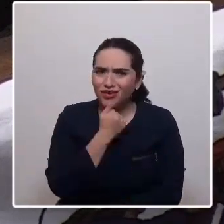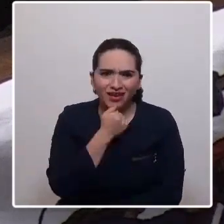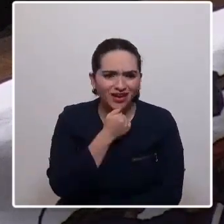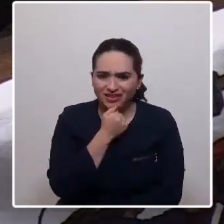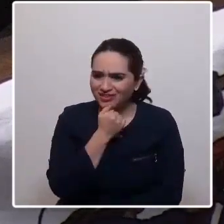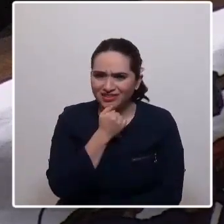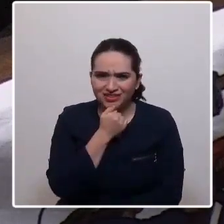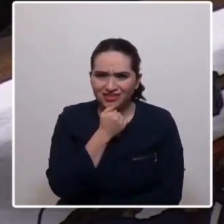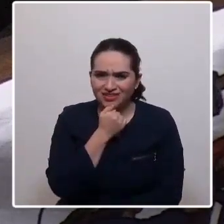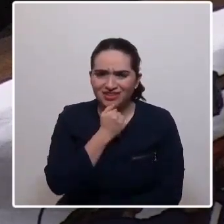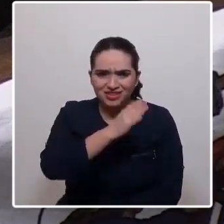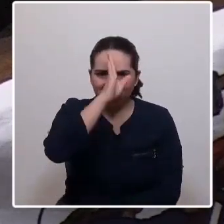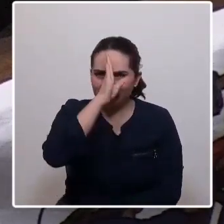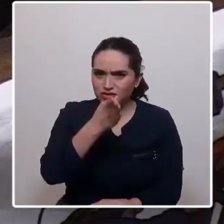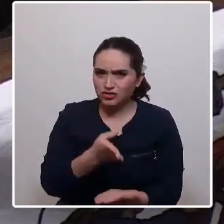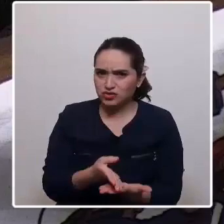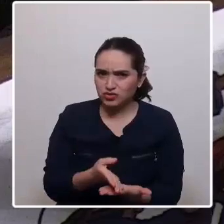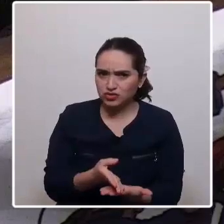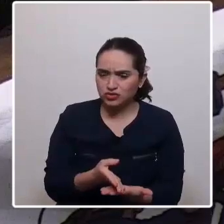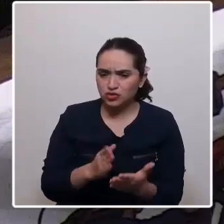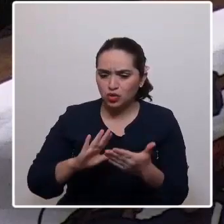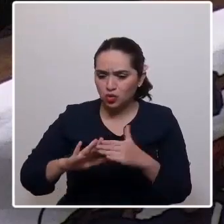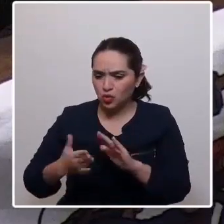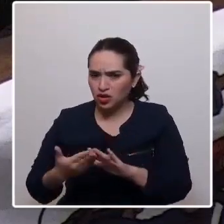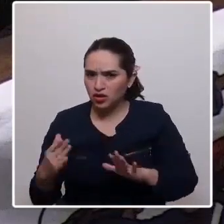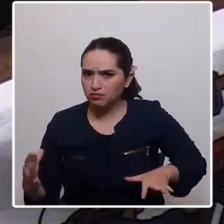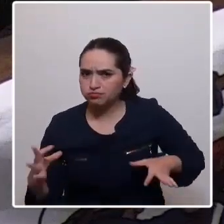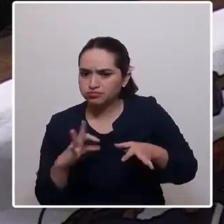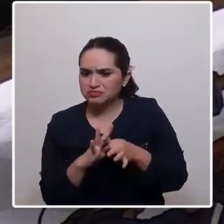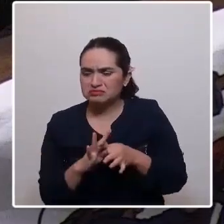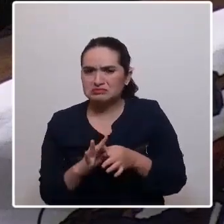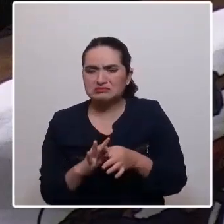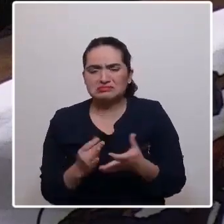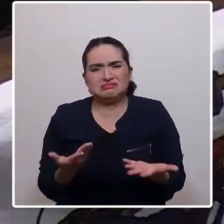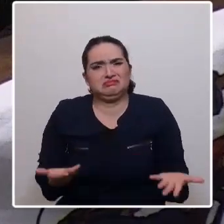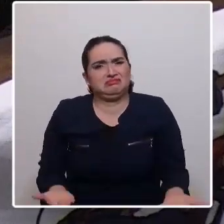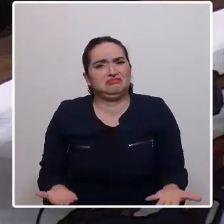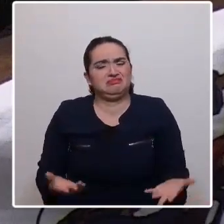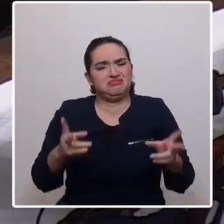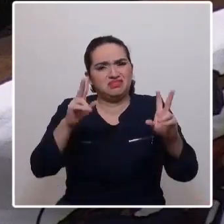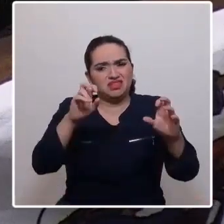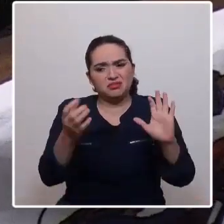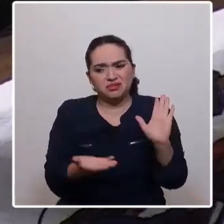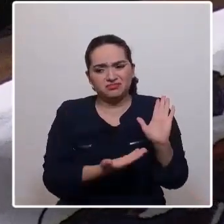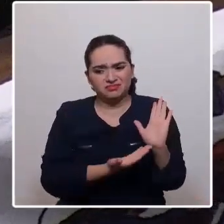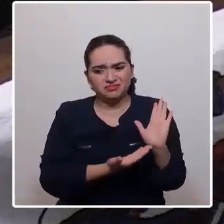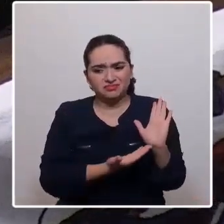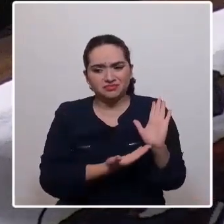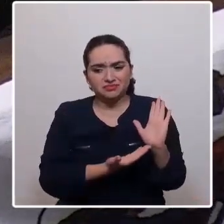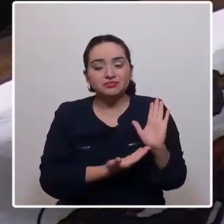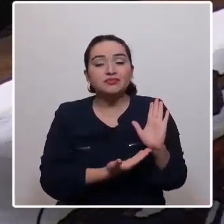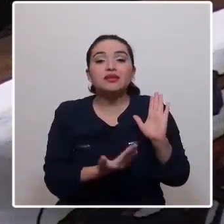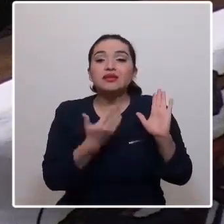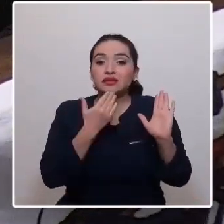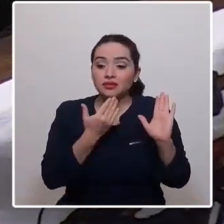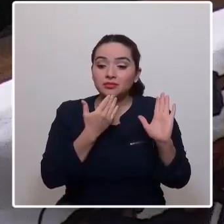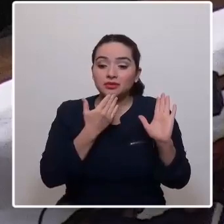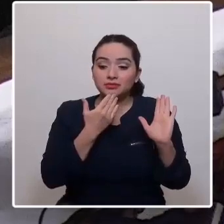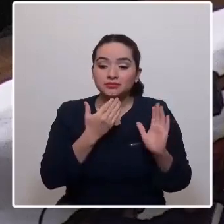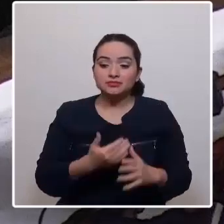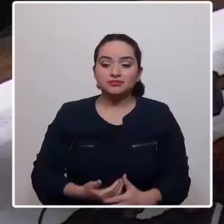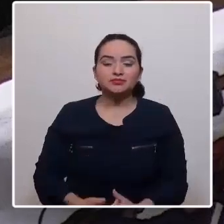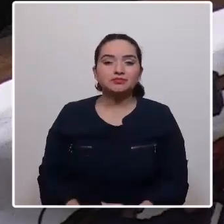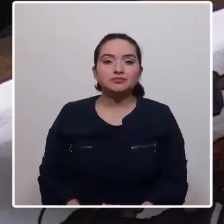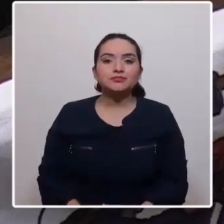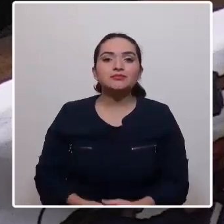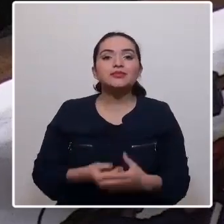ni decisiones ni comunidades. ¿De qué estamos hablando? Y por si fuera poco,